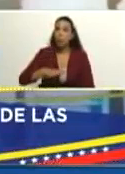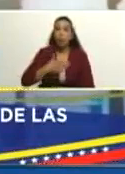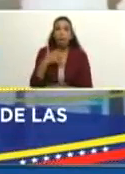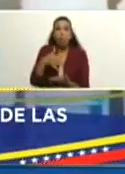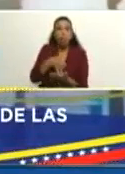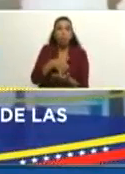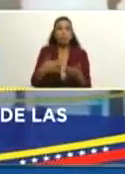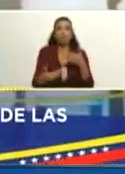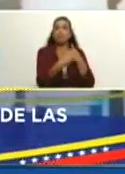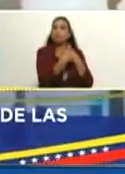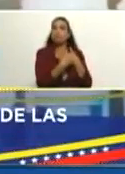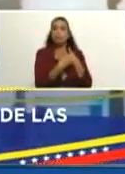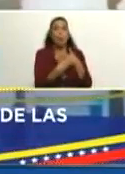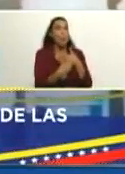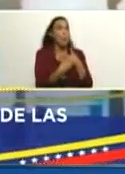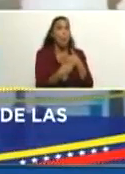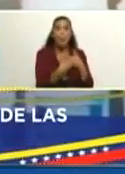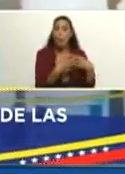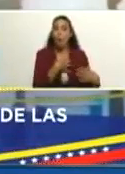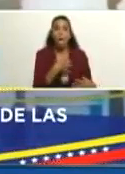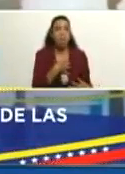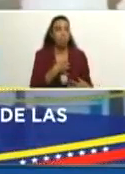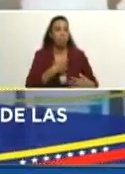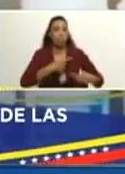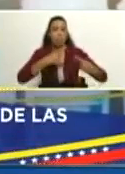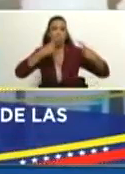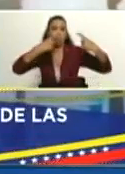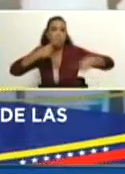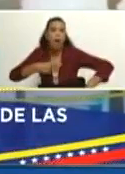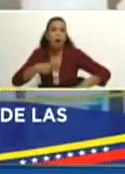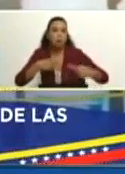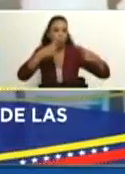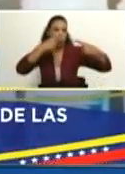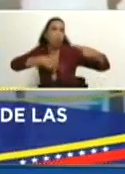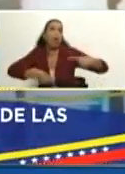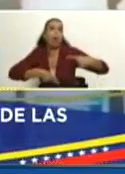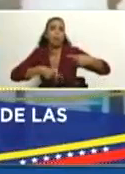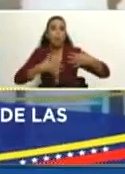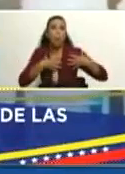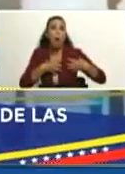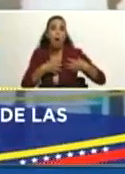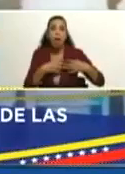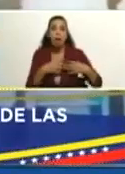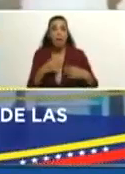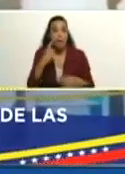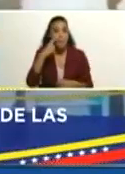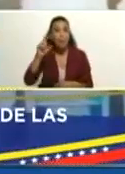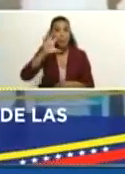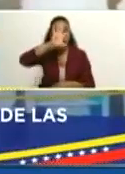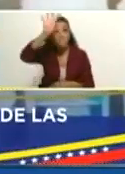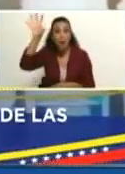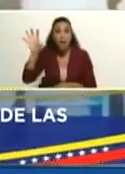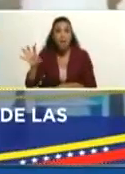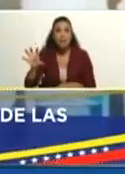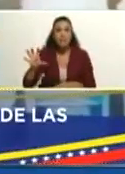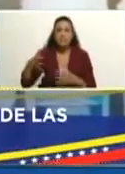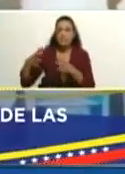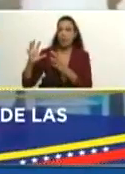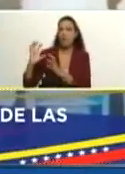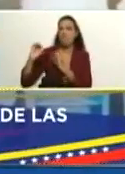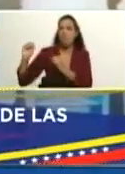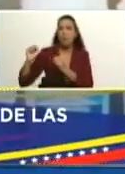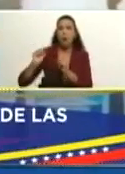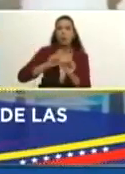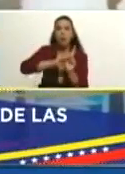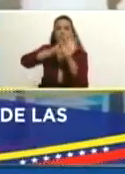ningún imperio. No puede ningún imperio. Hemos visto imperios caer ante la